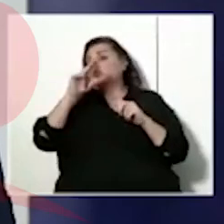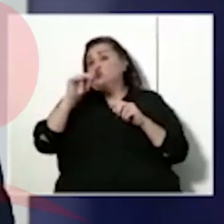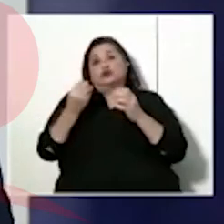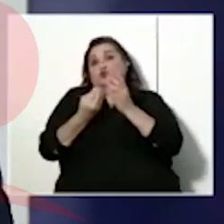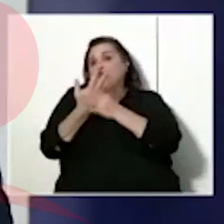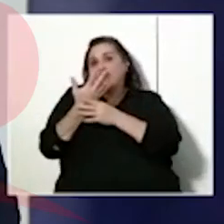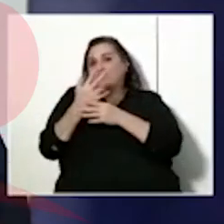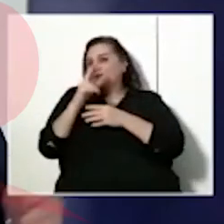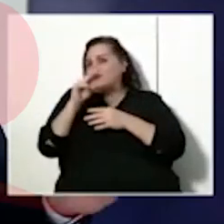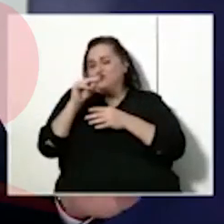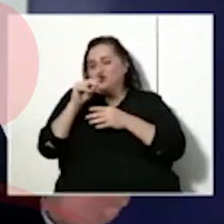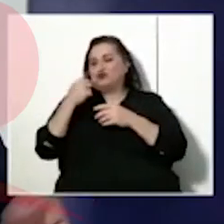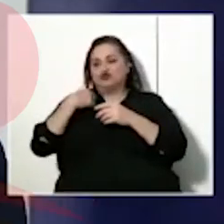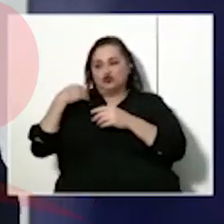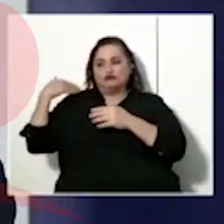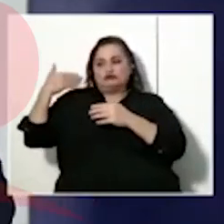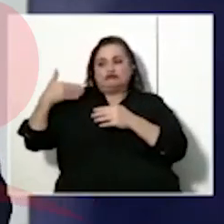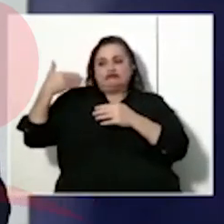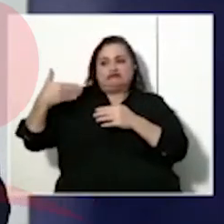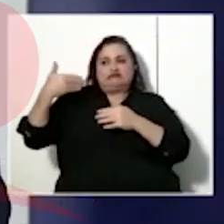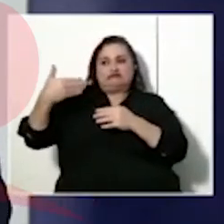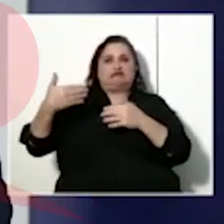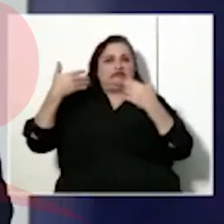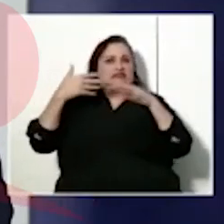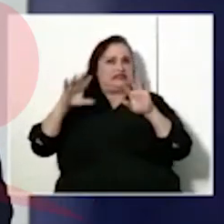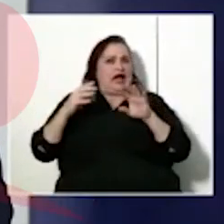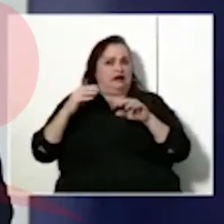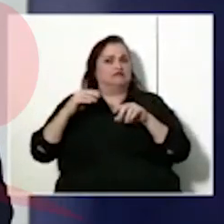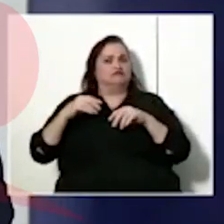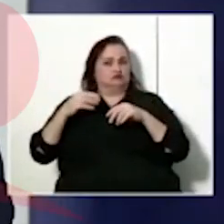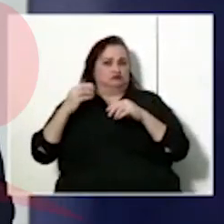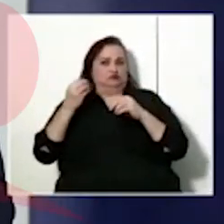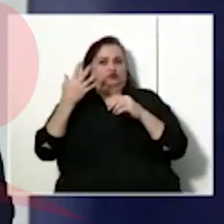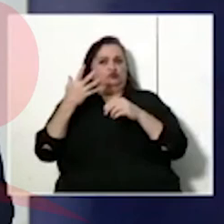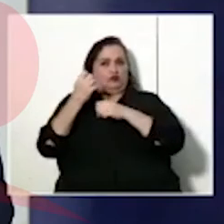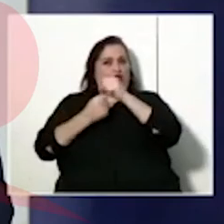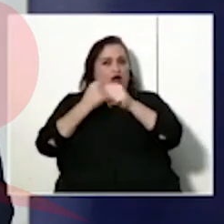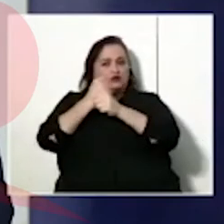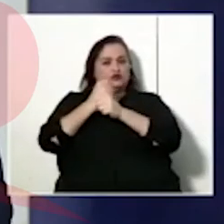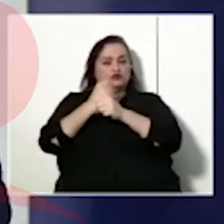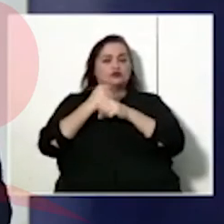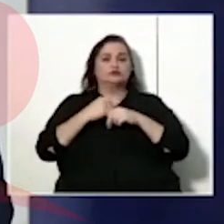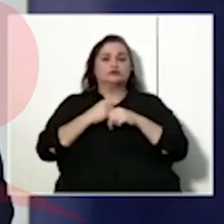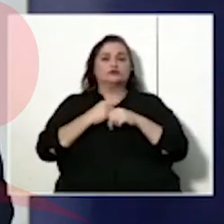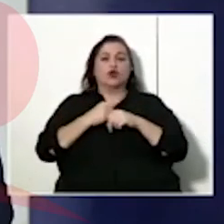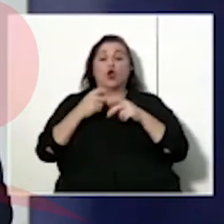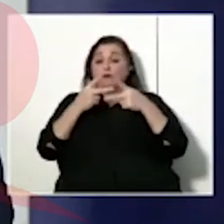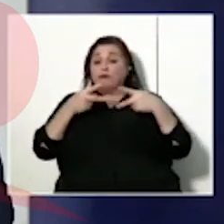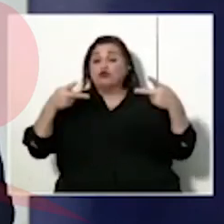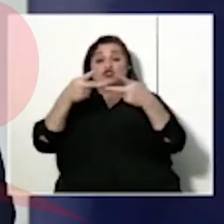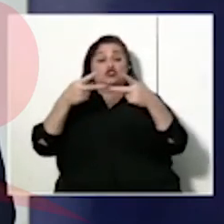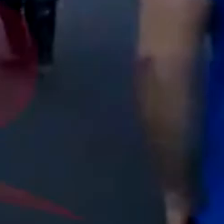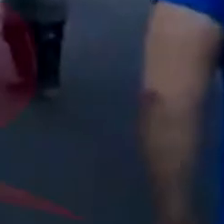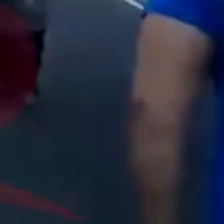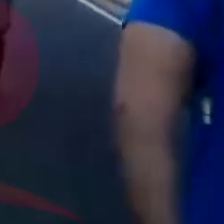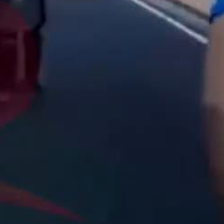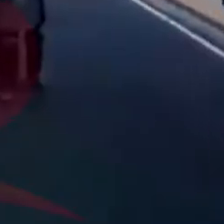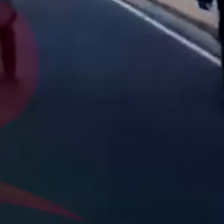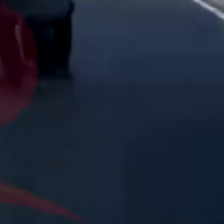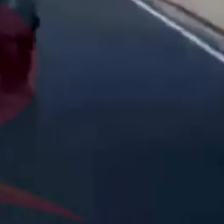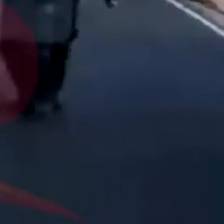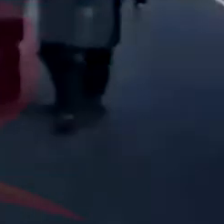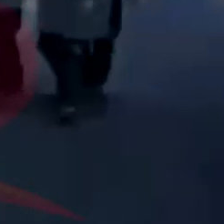El presidente de España, Pedro Sánchez, manifestó su preocupación ante los acontecimientos recientes en Nicaragua. Sánchez, de